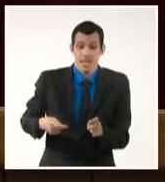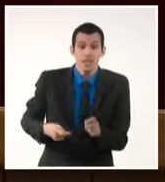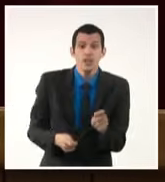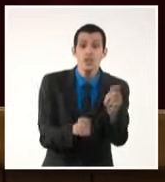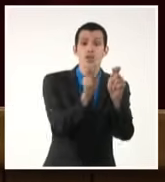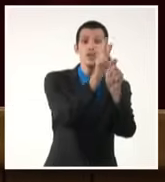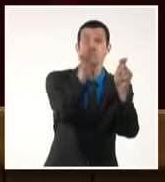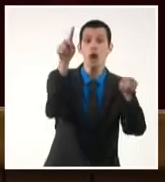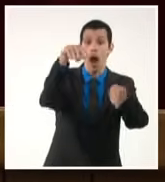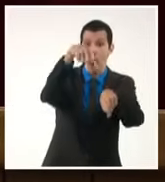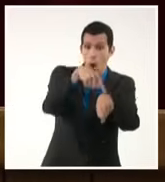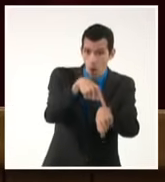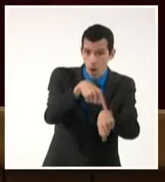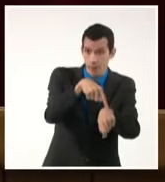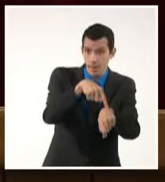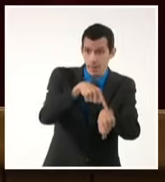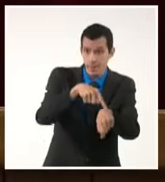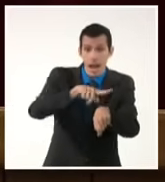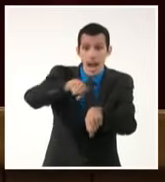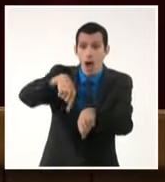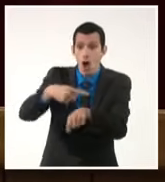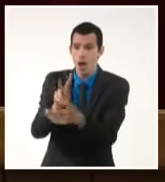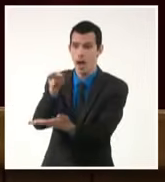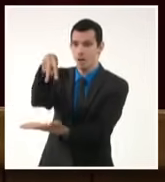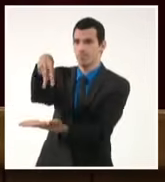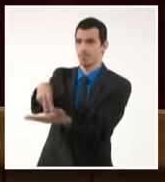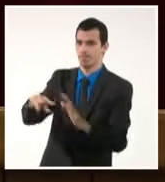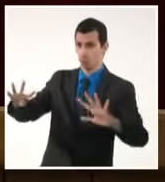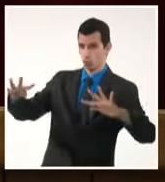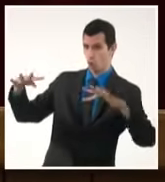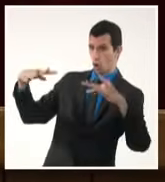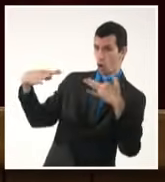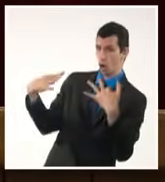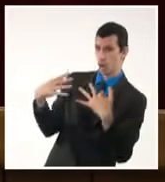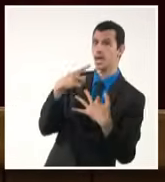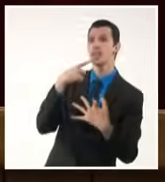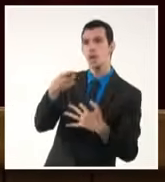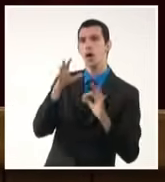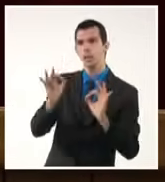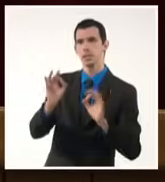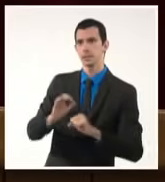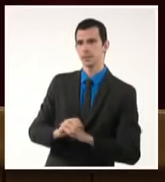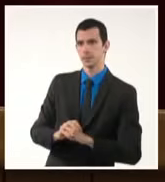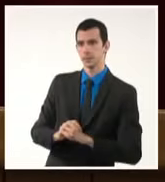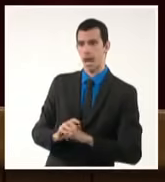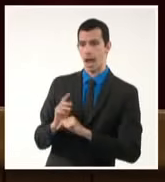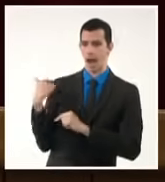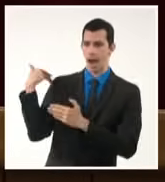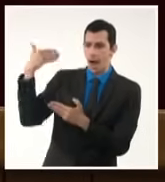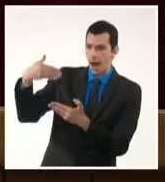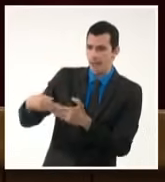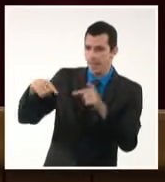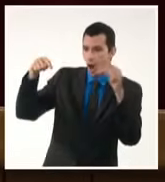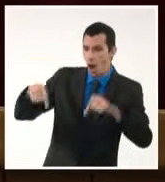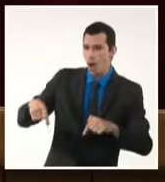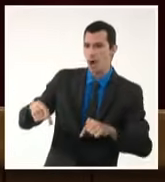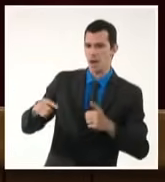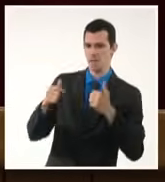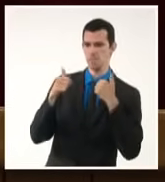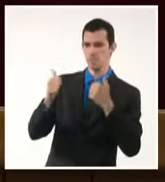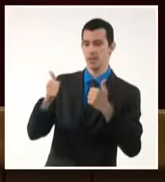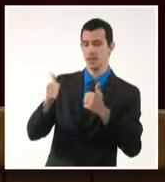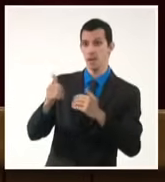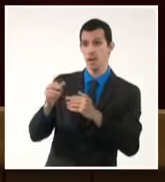revolucionario en 1959. Así se ha actuado en los 65 años transcurridos y así